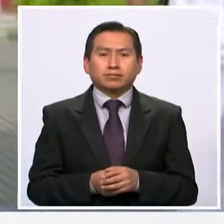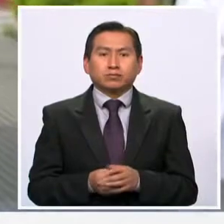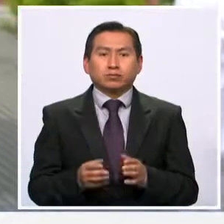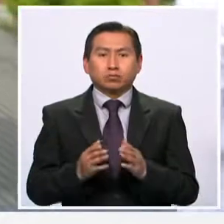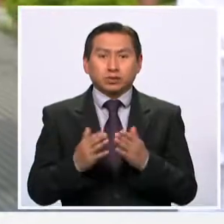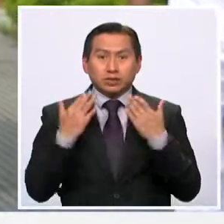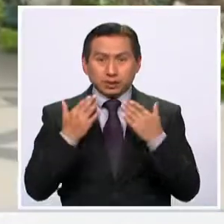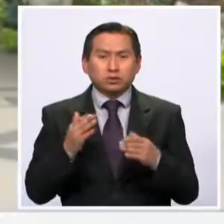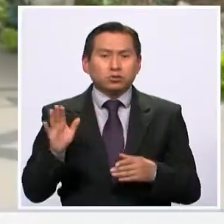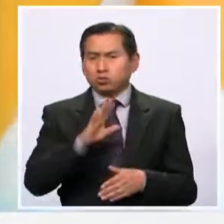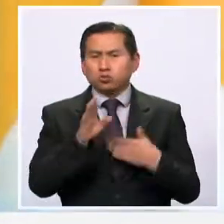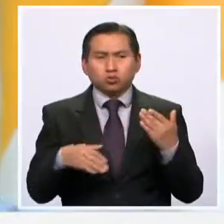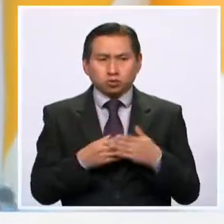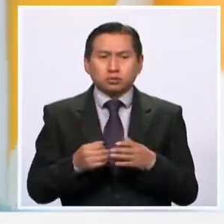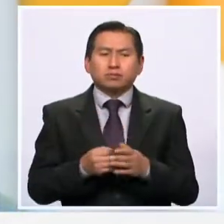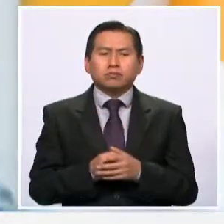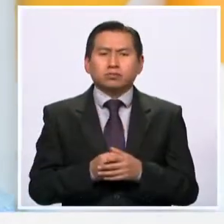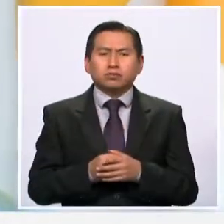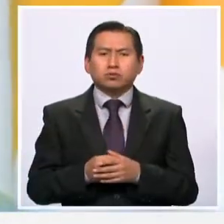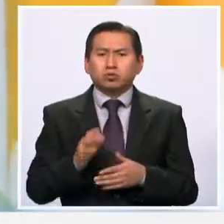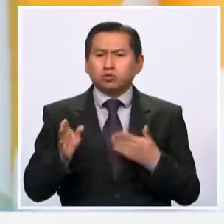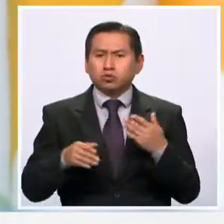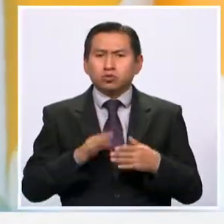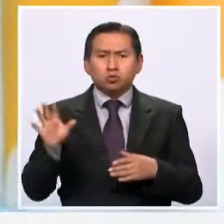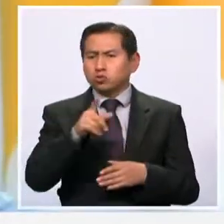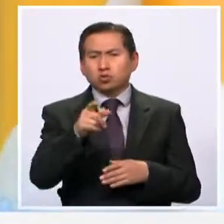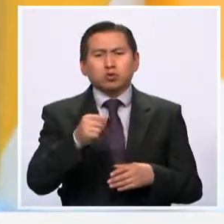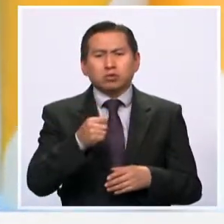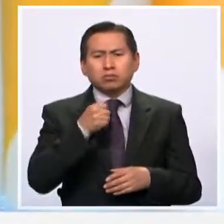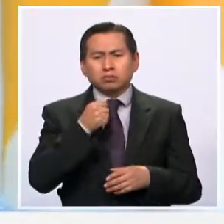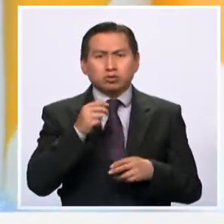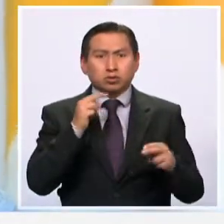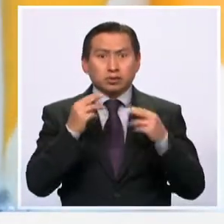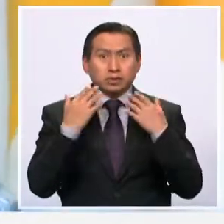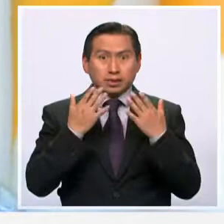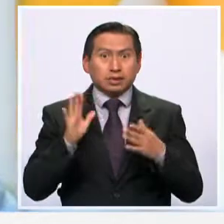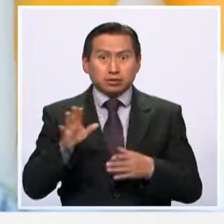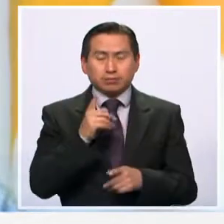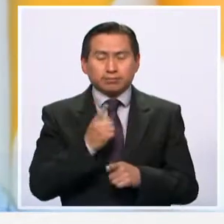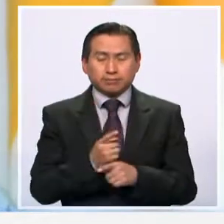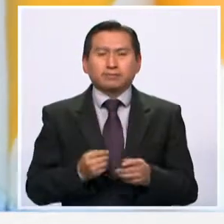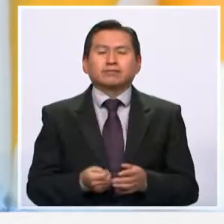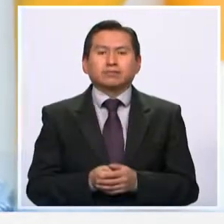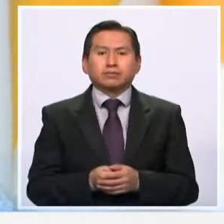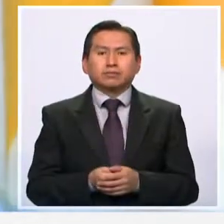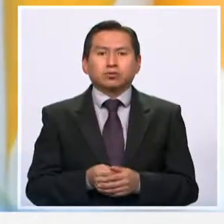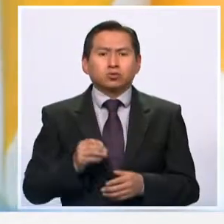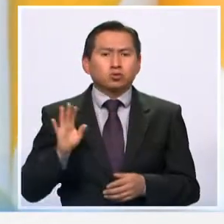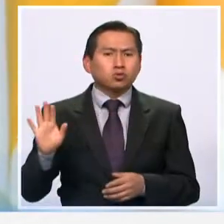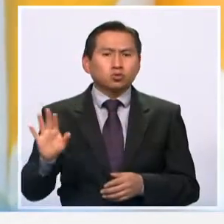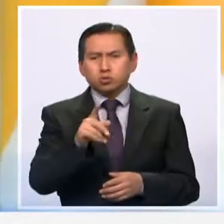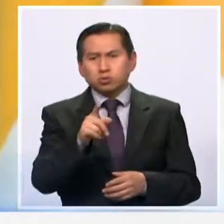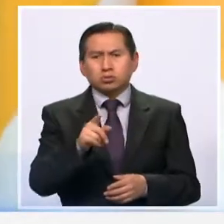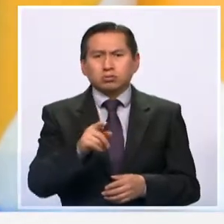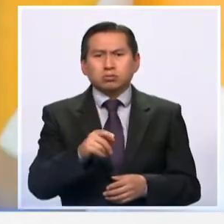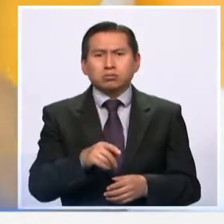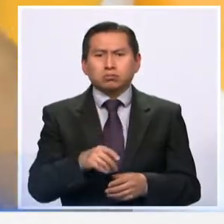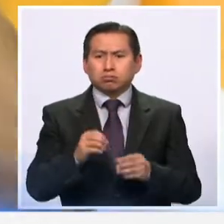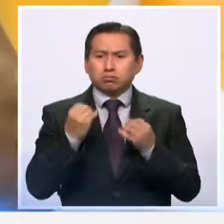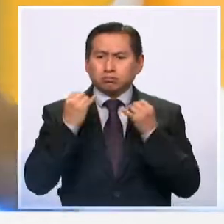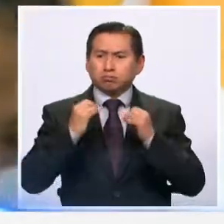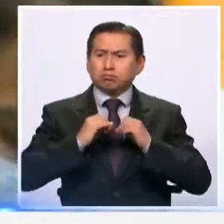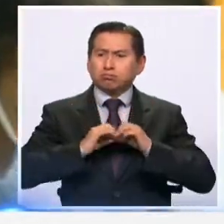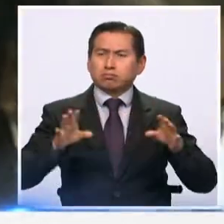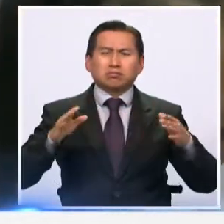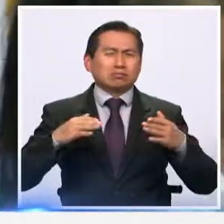Muchísimas gracias a todos ustedes, a toda la prensa, agradecerle de antemano, porque ustedes son los que difunden el